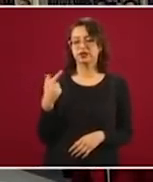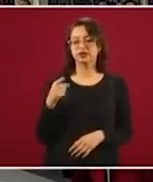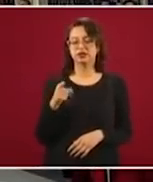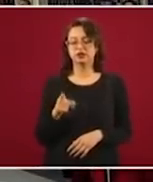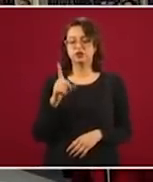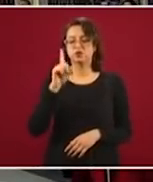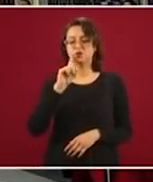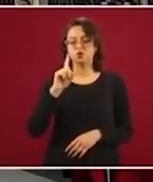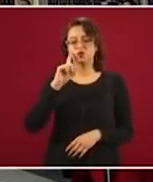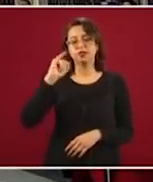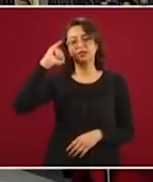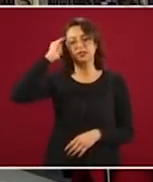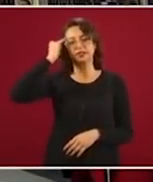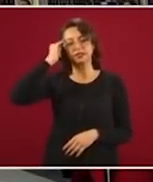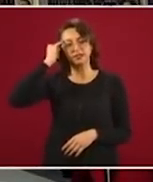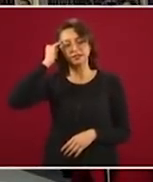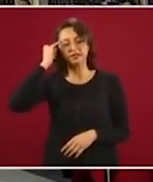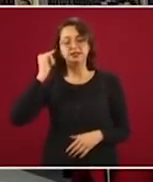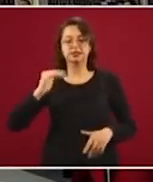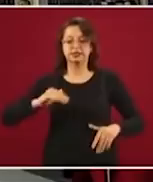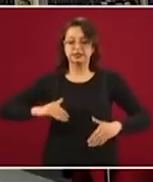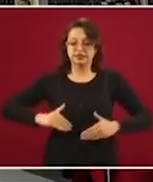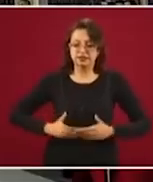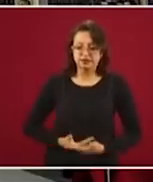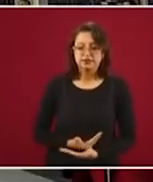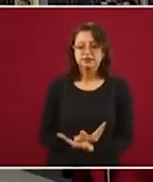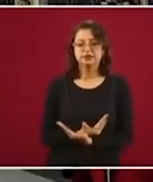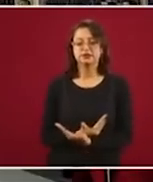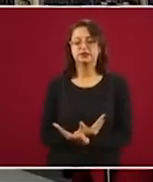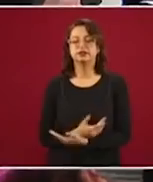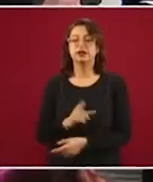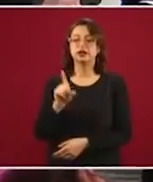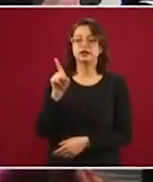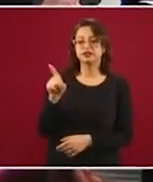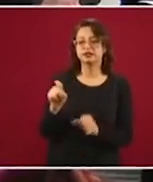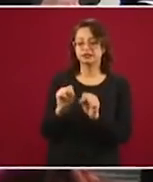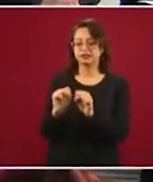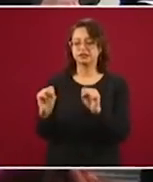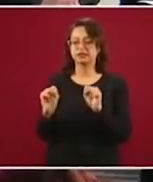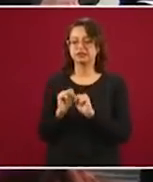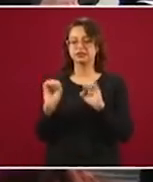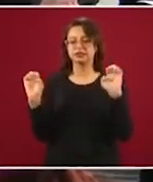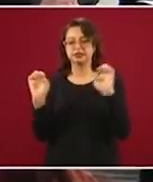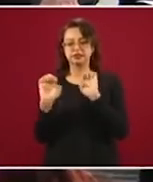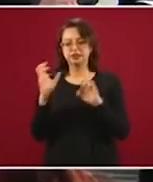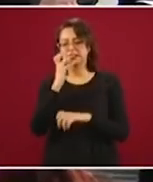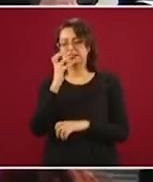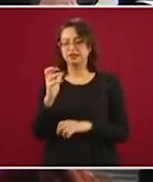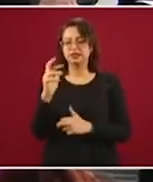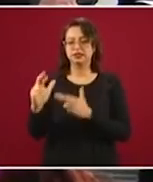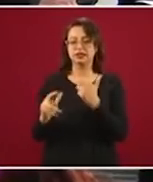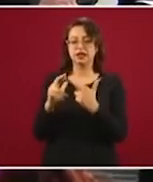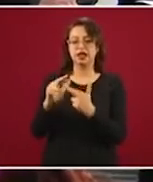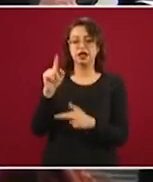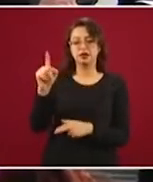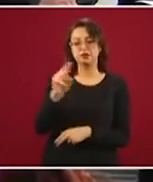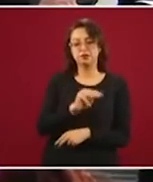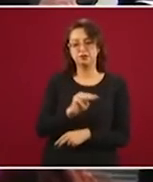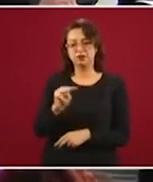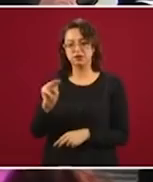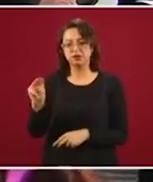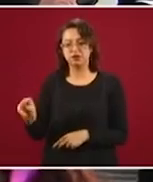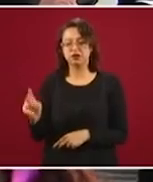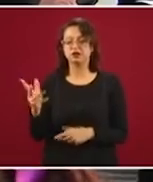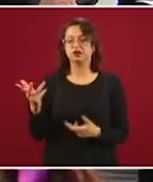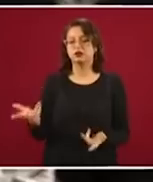una señora indígena en la sala de urgencias de un hospital regional de Los Reyes, Michoacán. Y